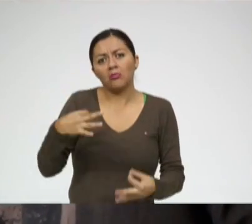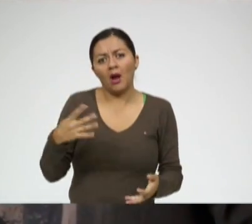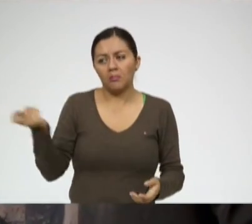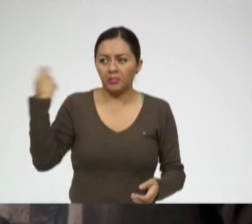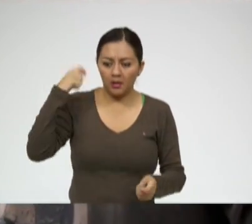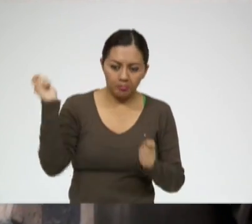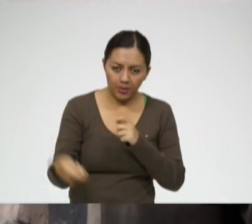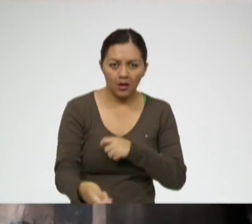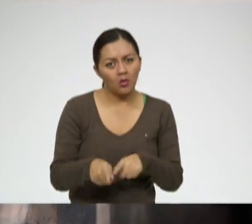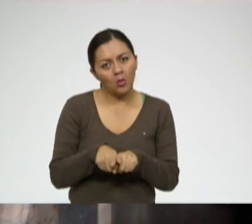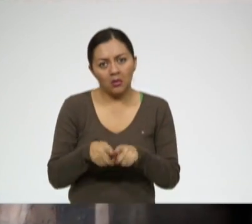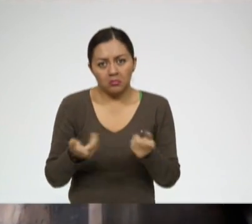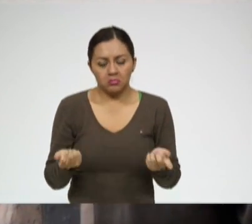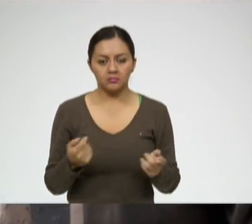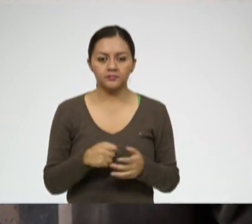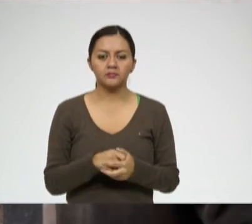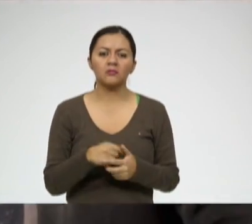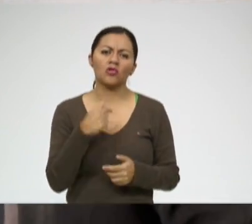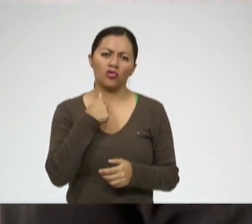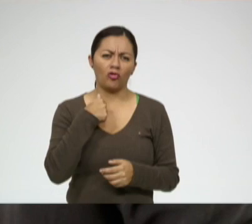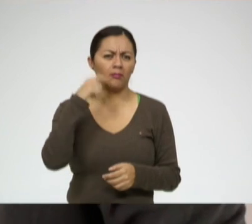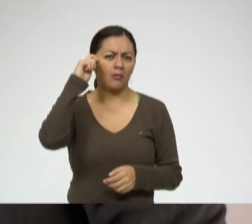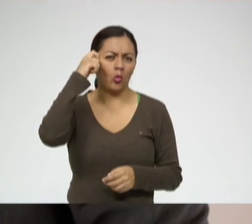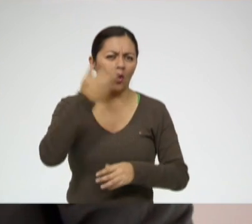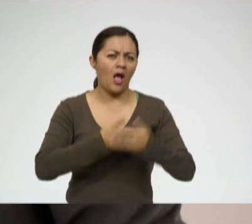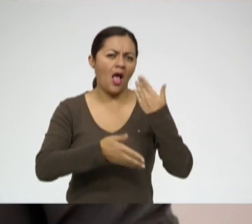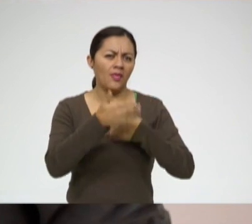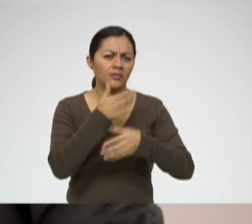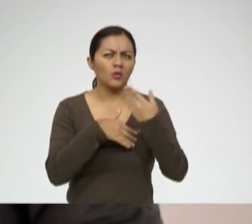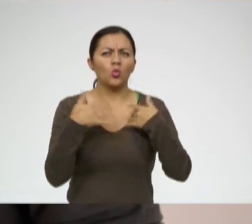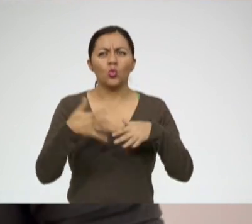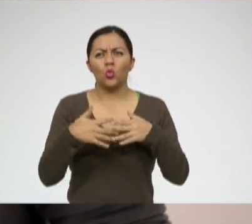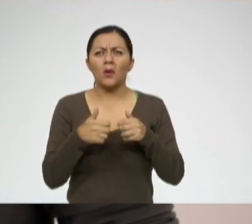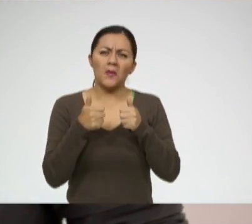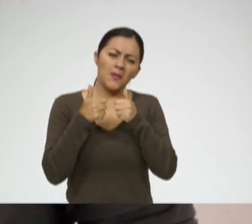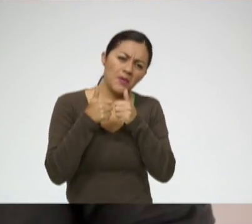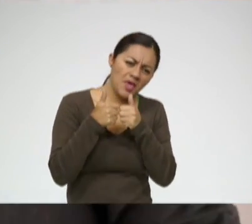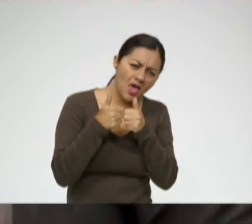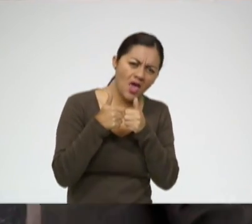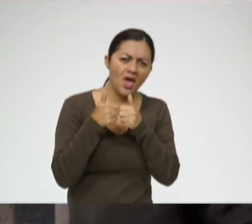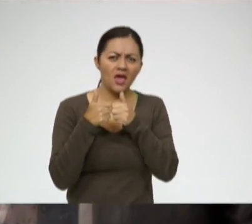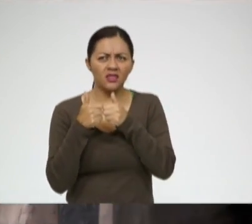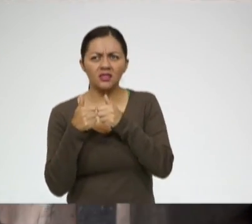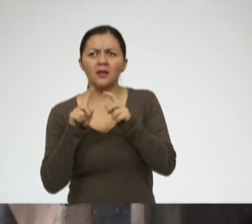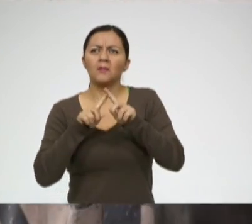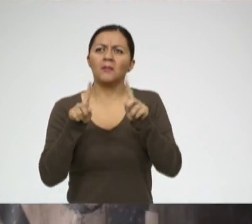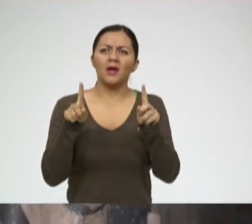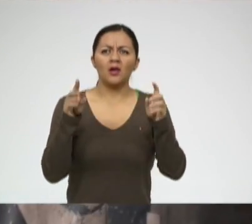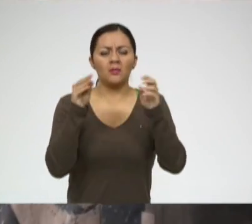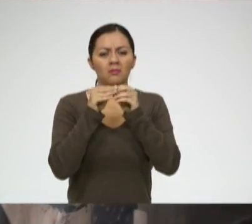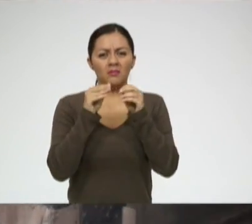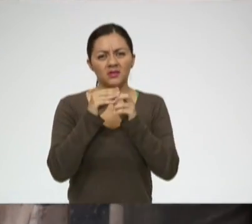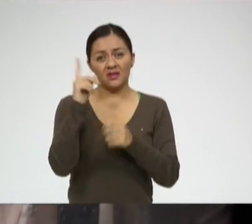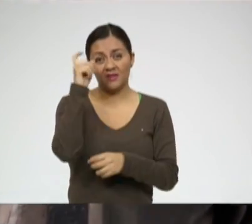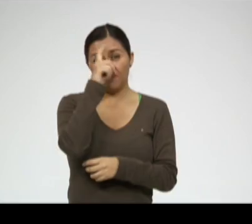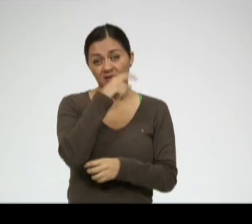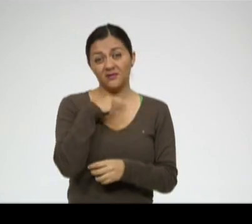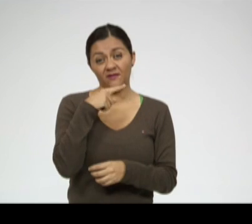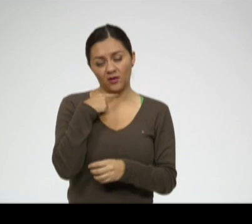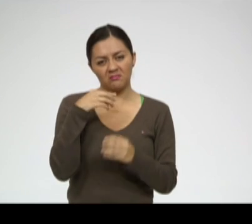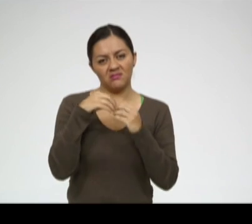Yo recuerdo que sí, ellos tenían sus momentos buenos, pero más recuerdo los momentos malos que los